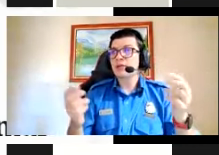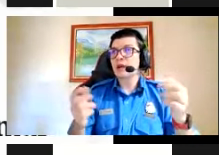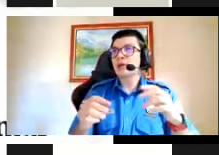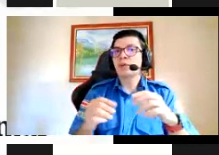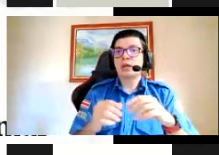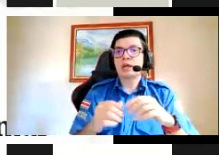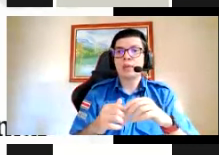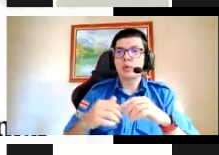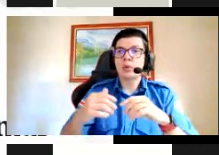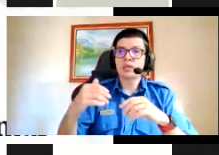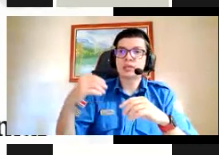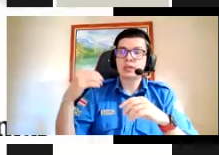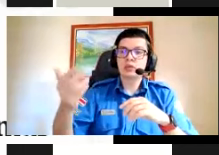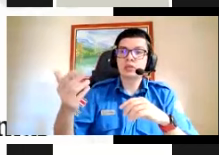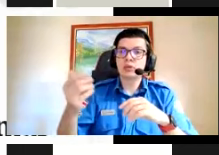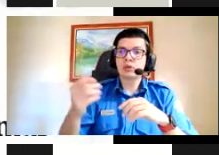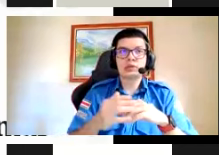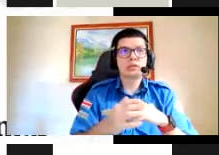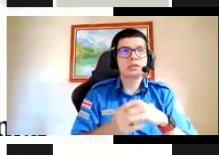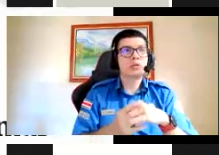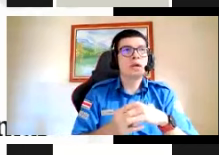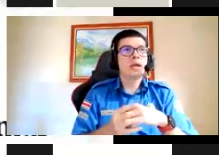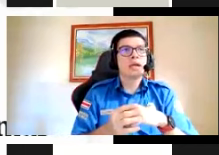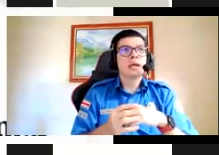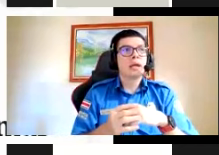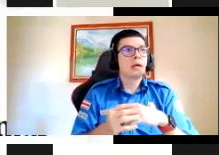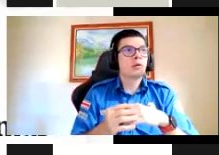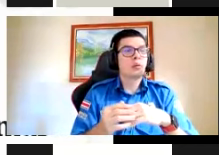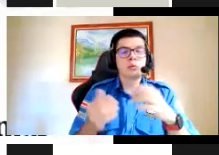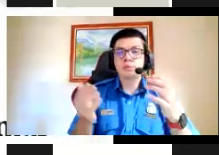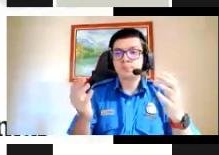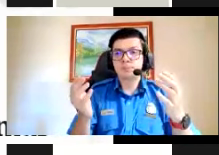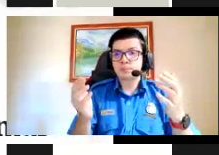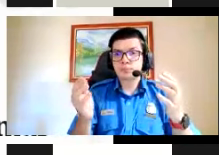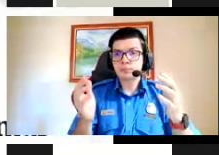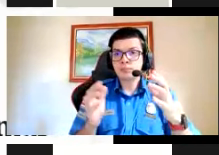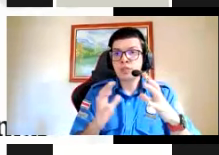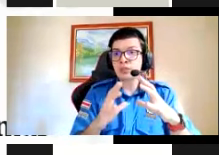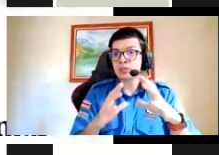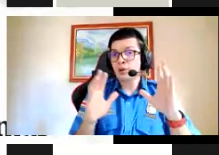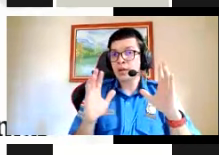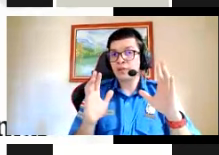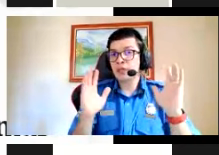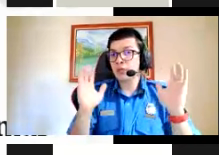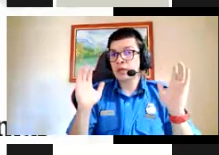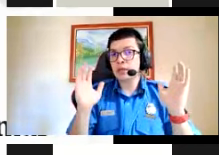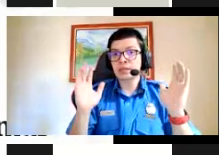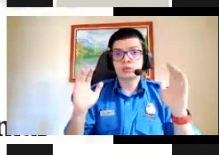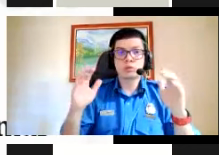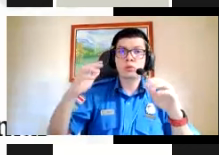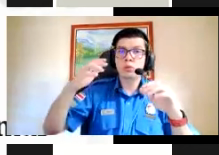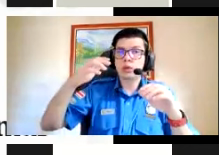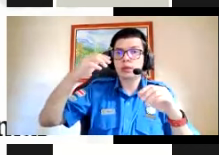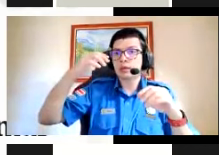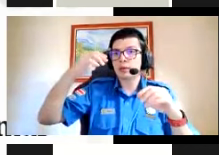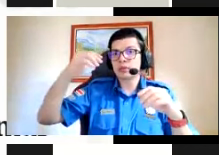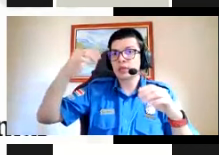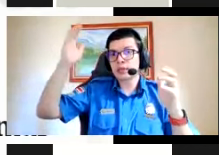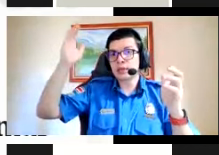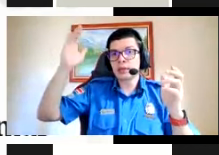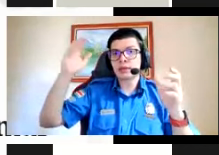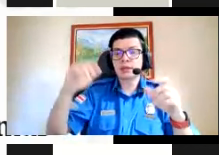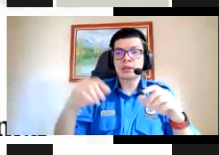comida rápida, por ejemplo, o que estemos en una condición insegura en un restaurante fino, en Escazú, en,